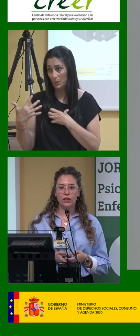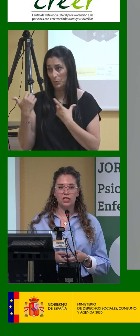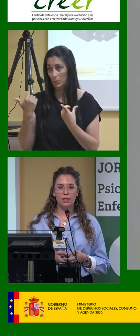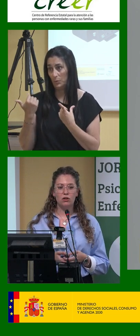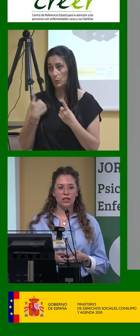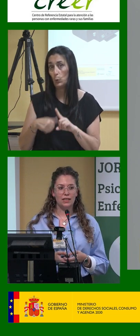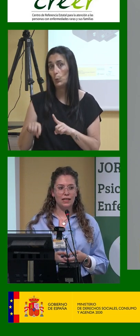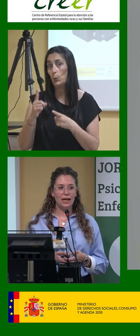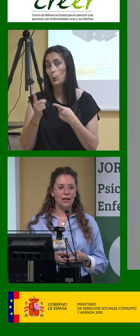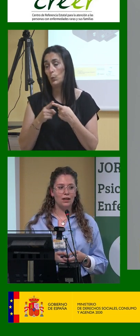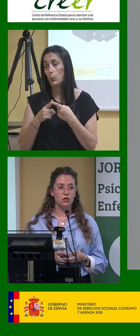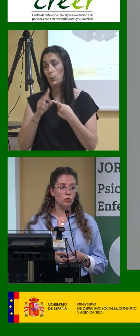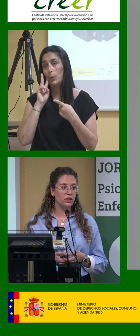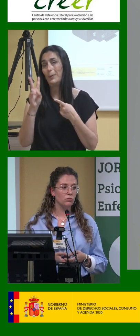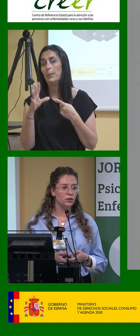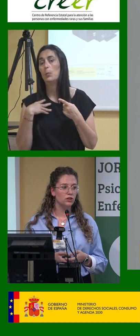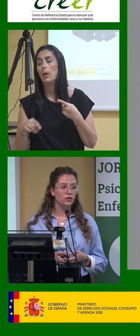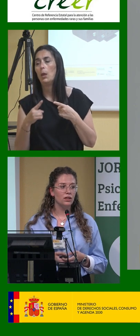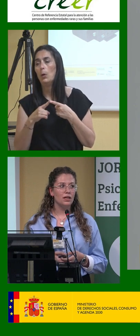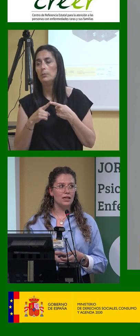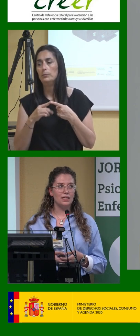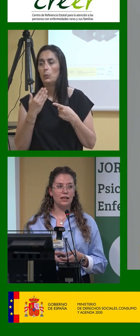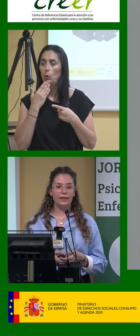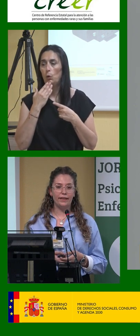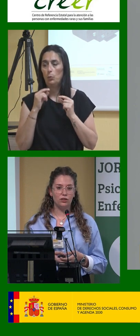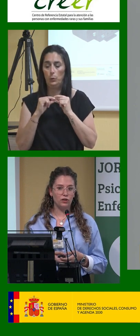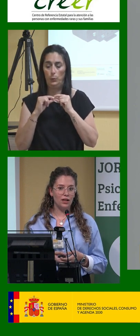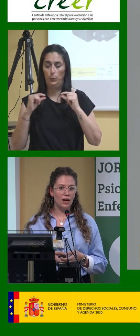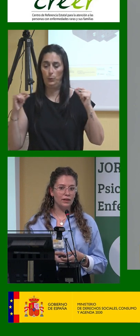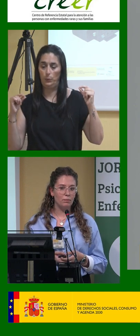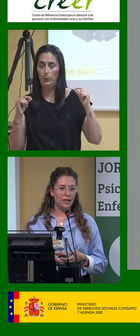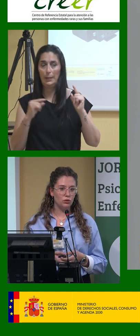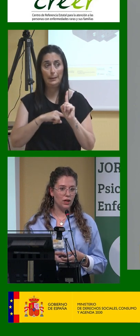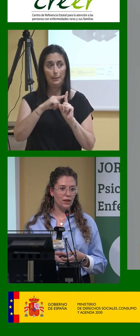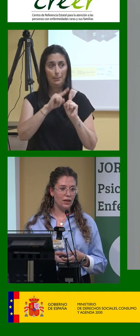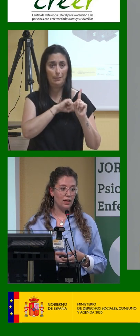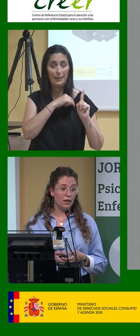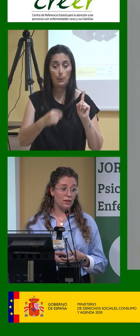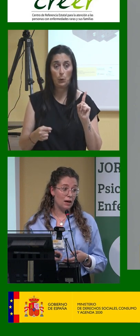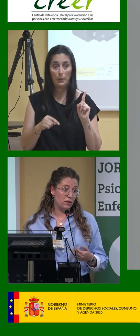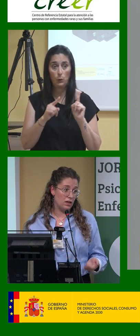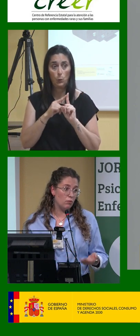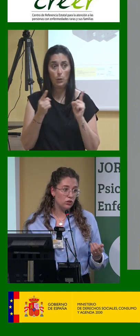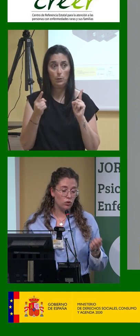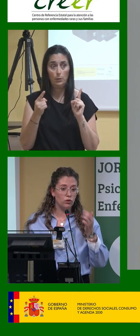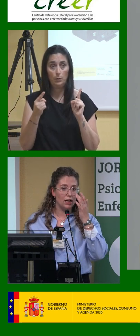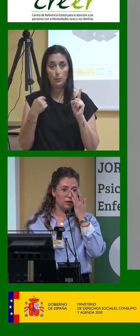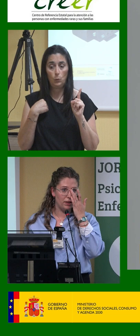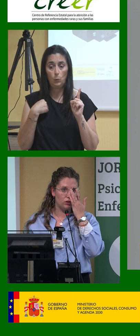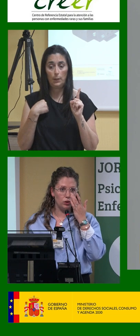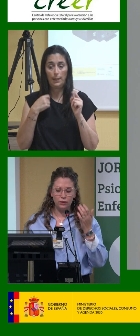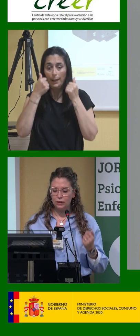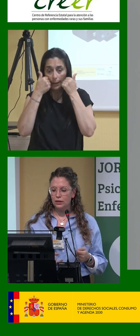1 podéis ver lo que sería, es como un termómetro, es el detector de la temperatura, del aumento o no